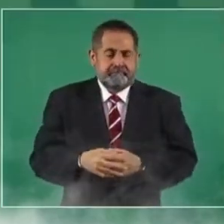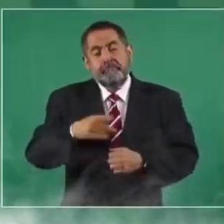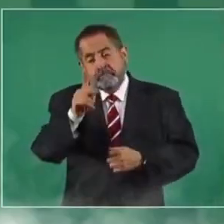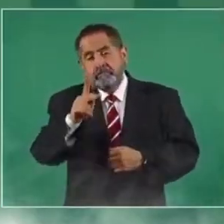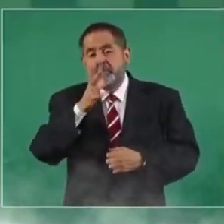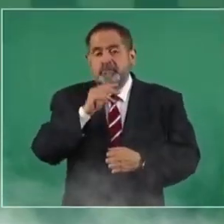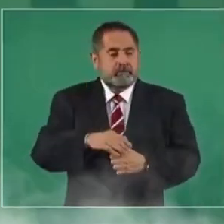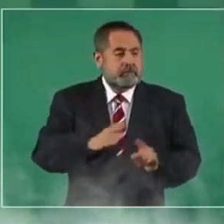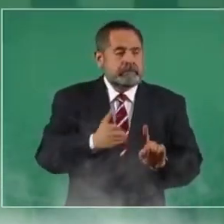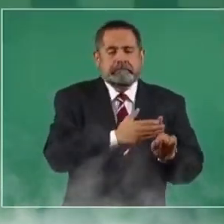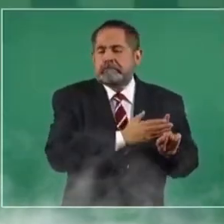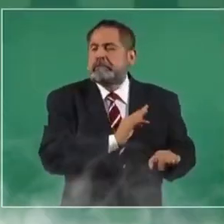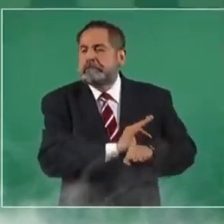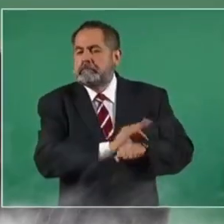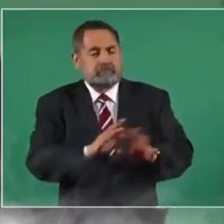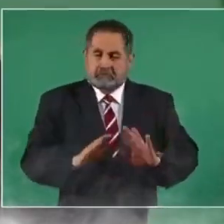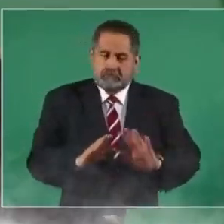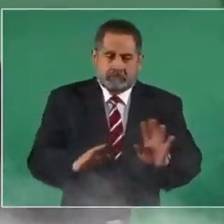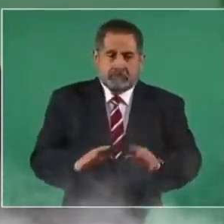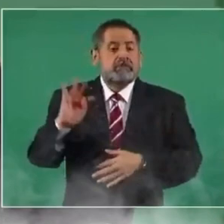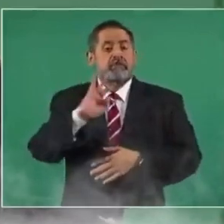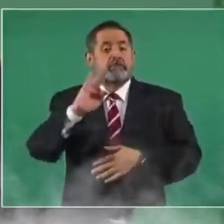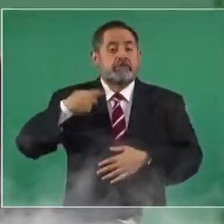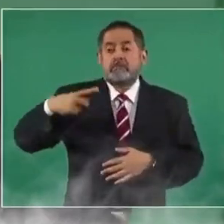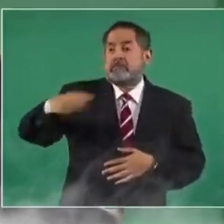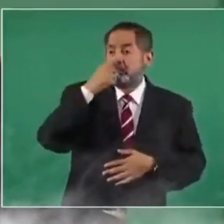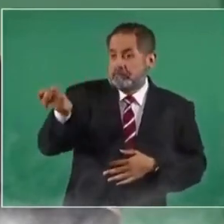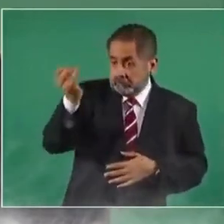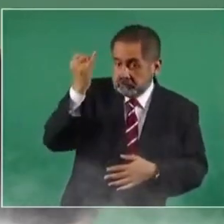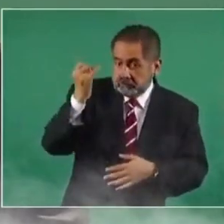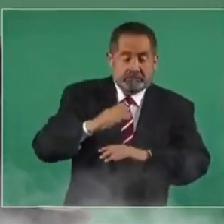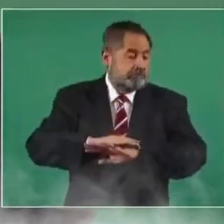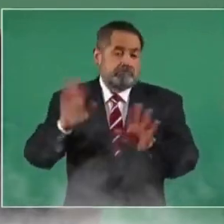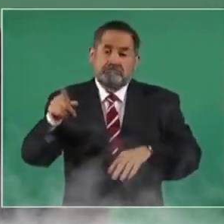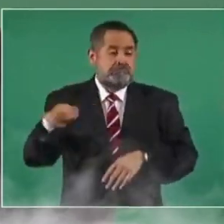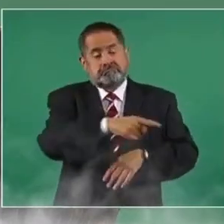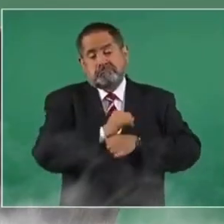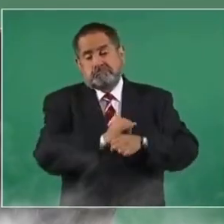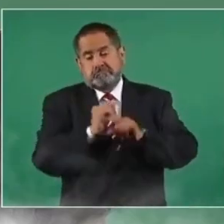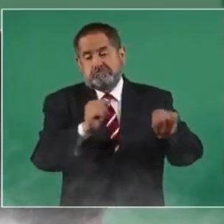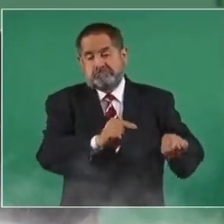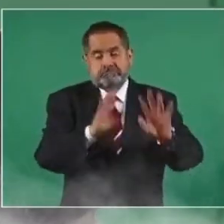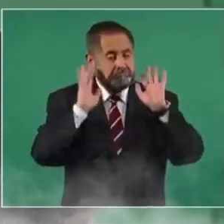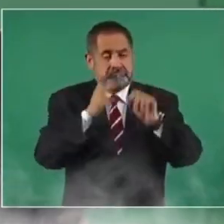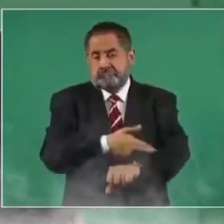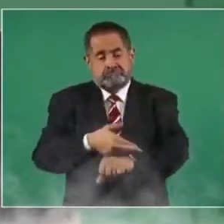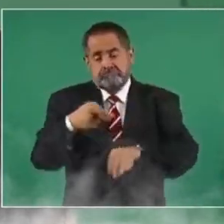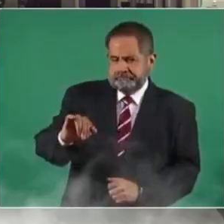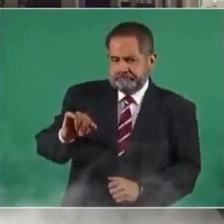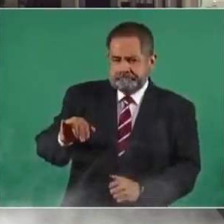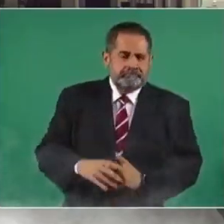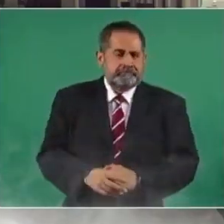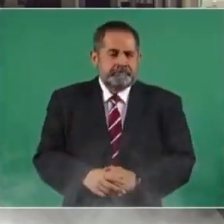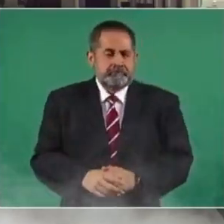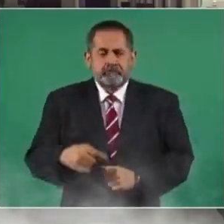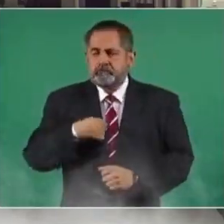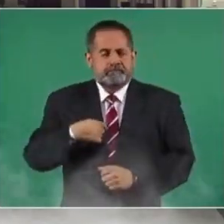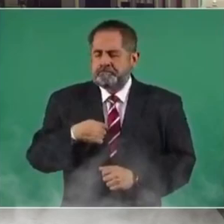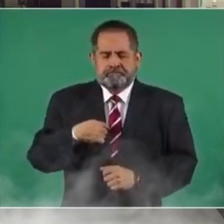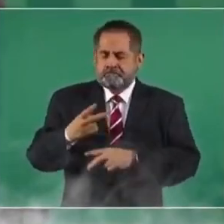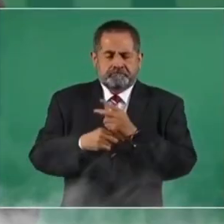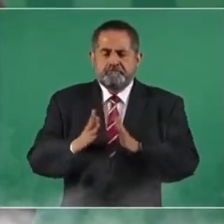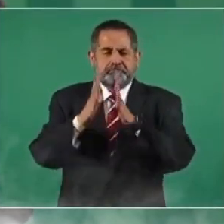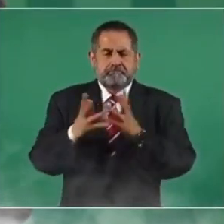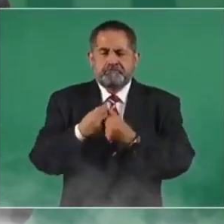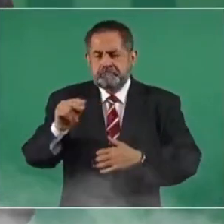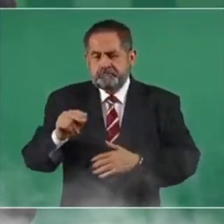tapadera. Si la gente dice sí, que se investigue, bueno, pues la autoridad que haga su trabajo, ¿no? No voy a participar,